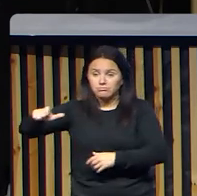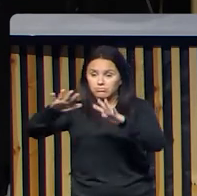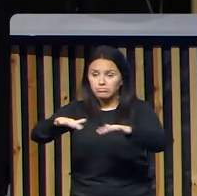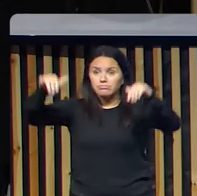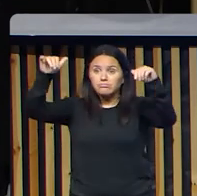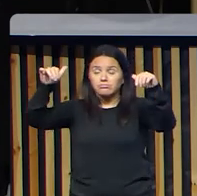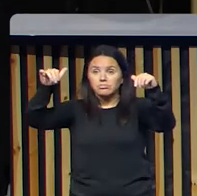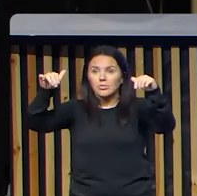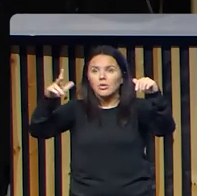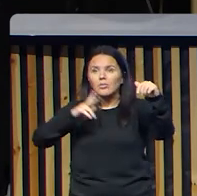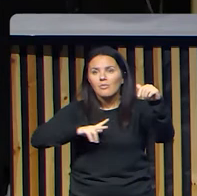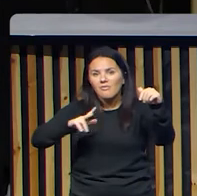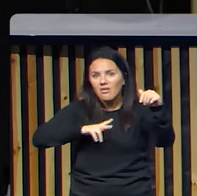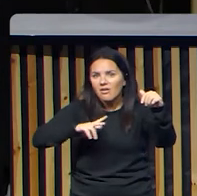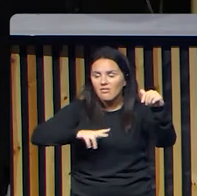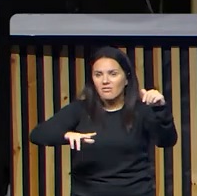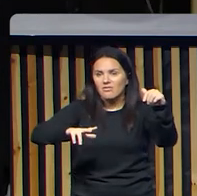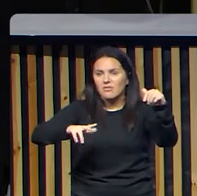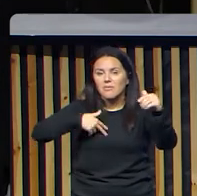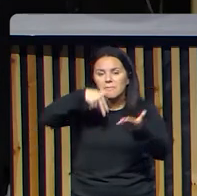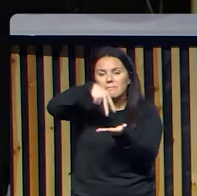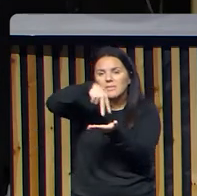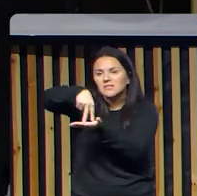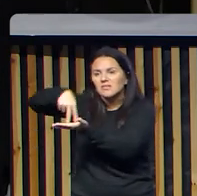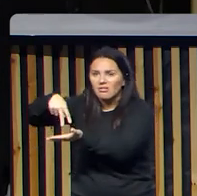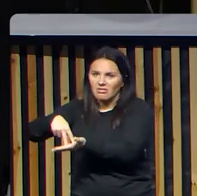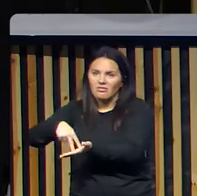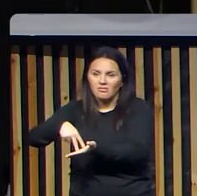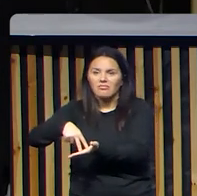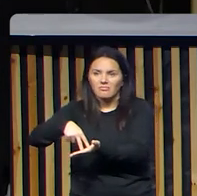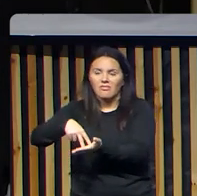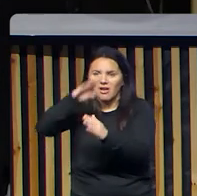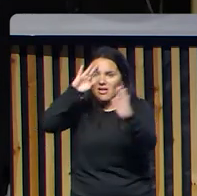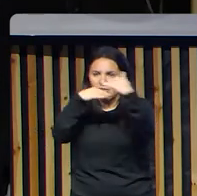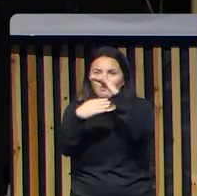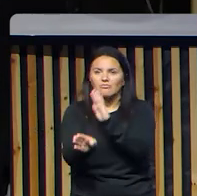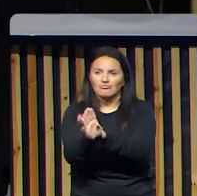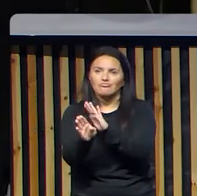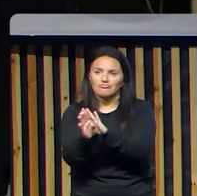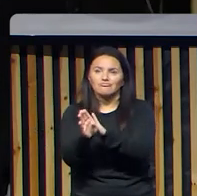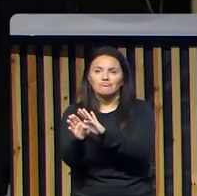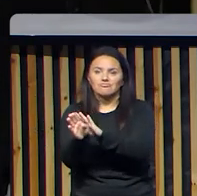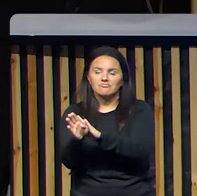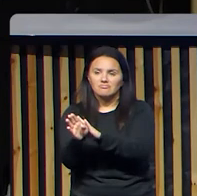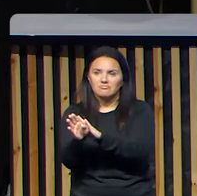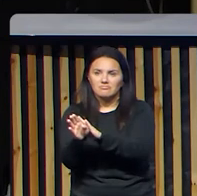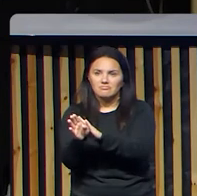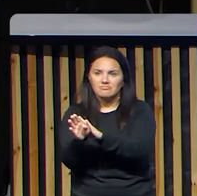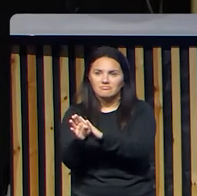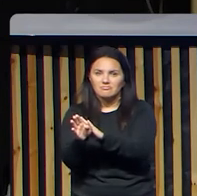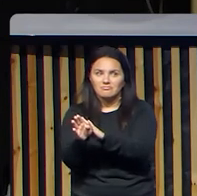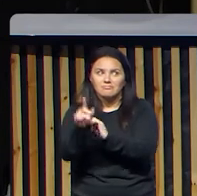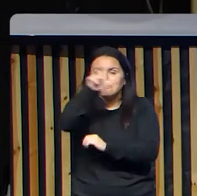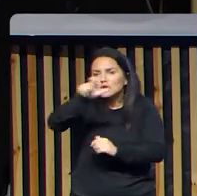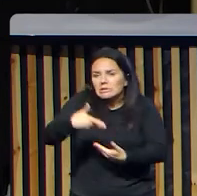que presencialidad siguiera siendo uno de los canales de atención para las